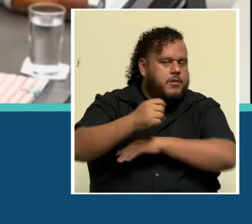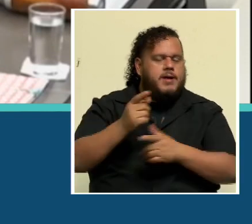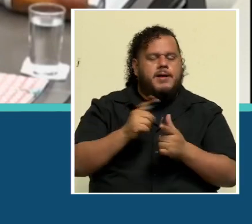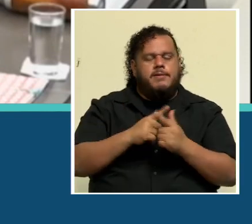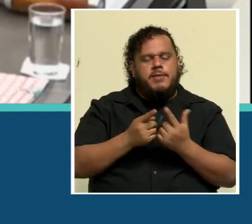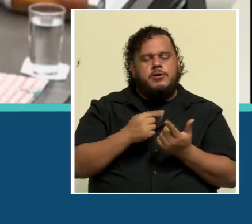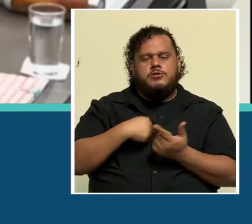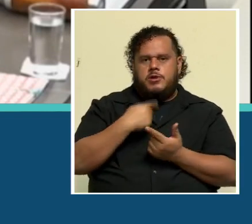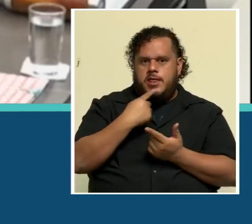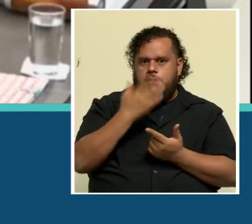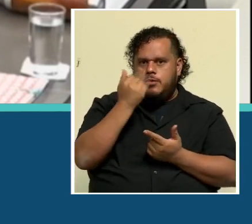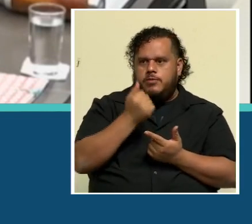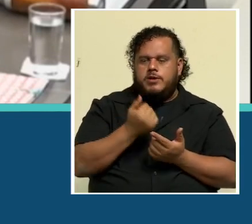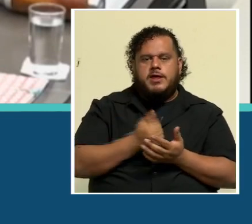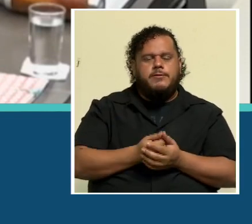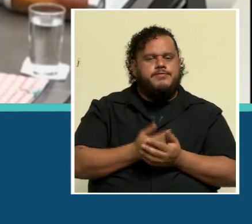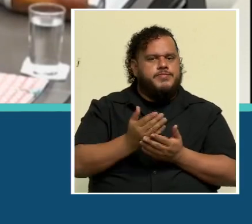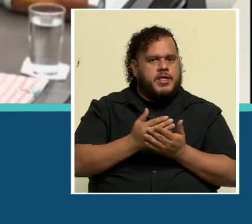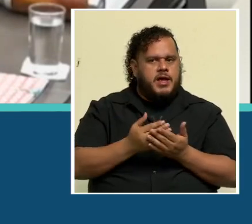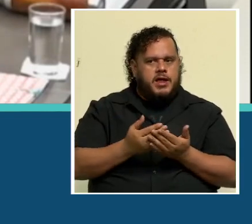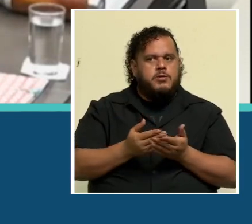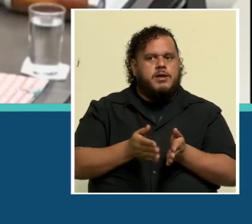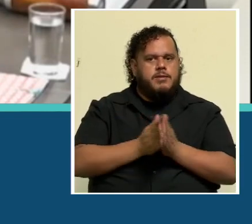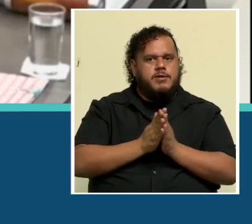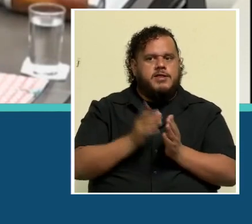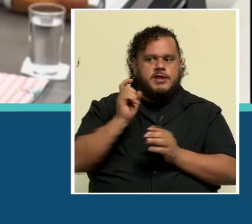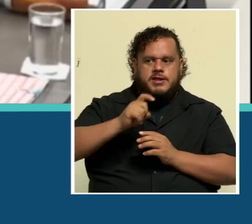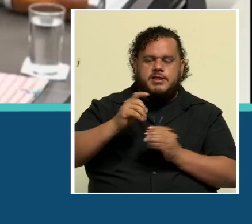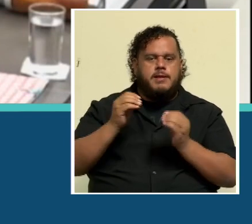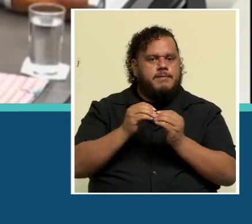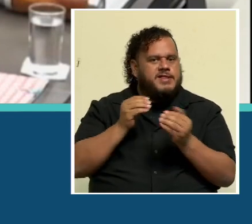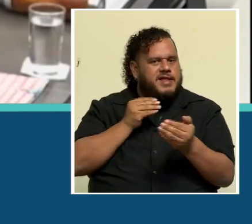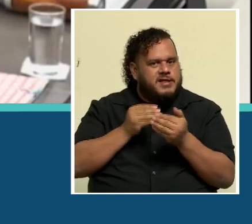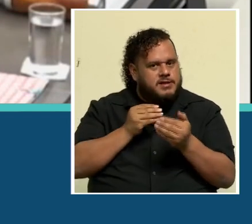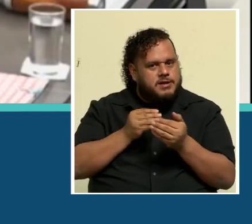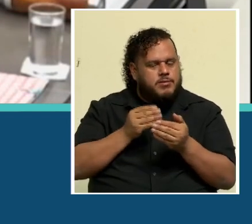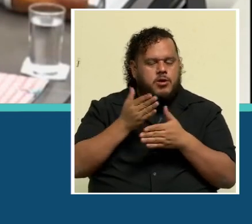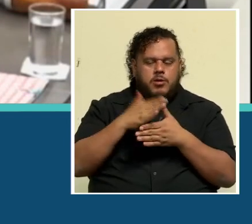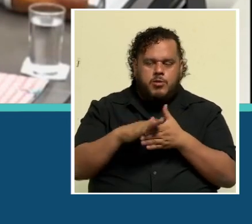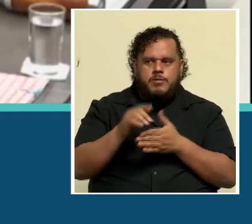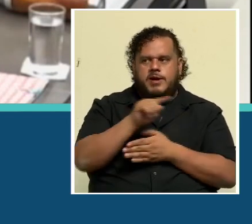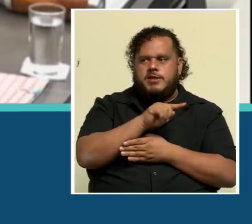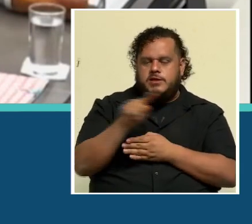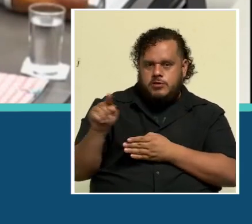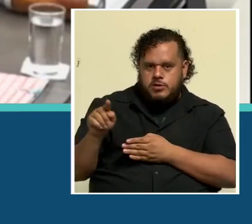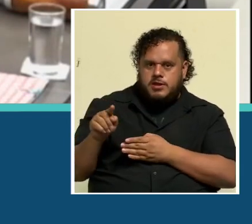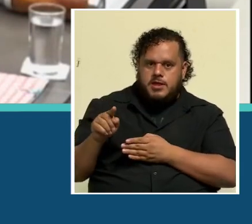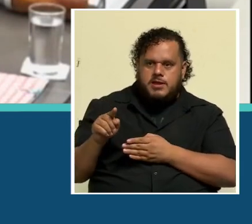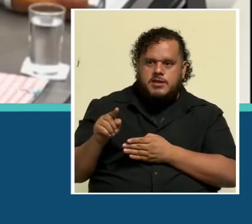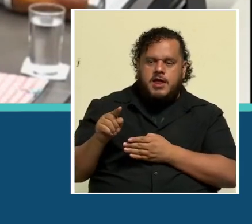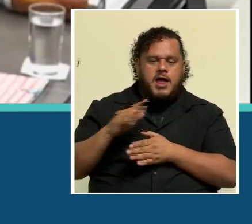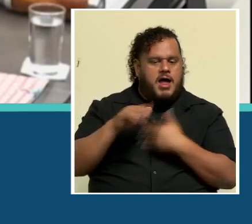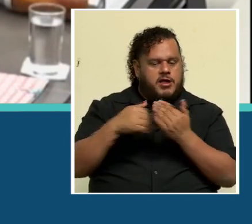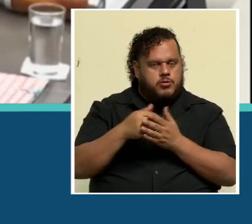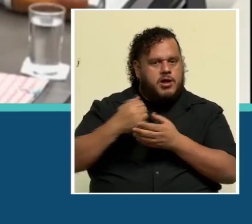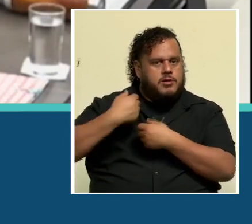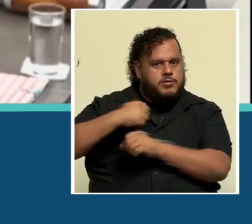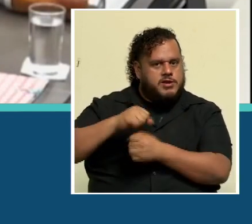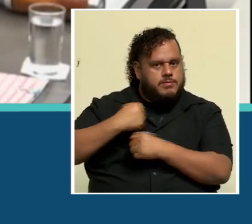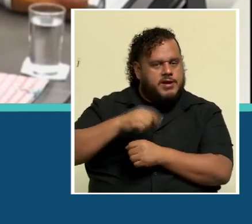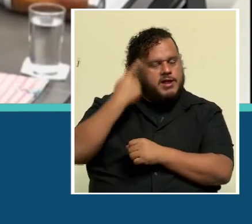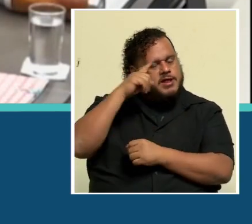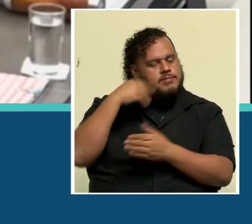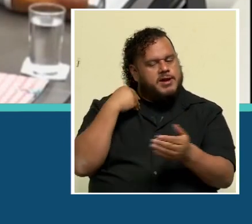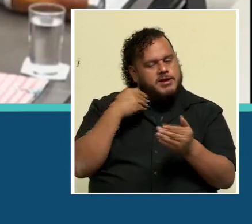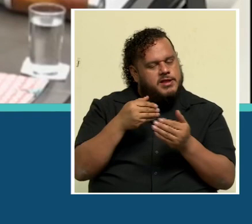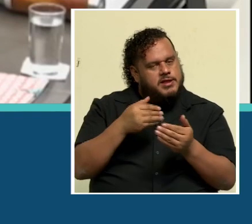porque a mí me lo han pedido, es que ocupan más acercamiento por parte de ustedes a los municipios para que se acerquen y